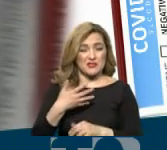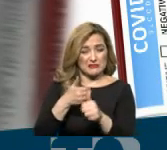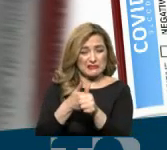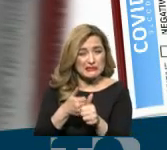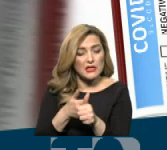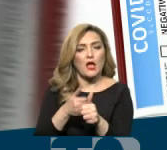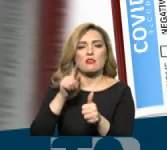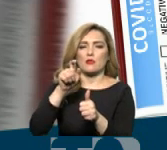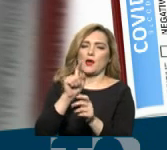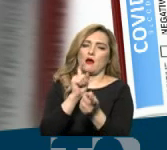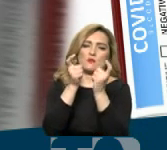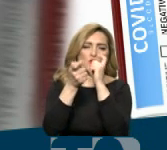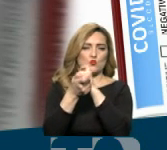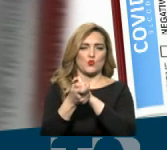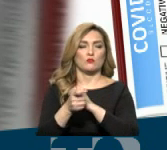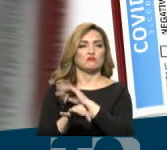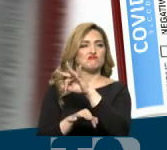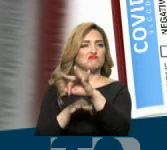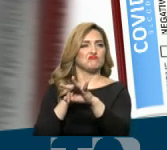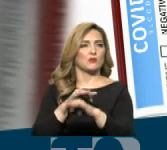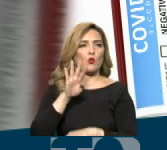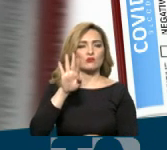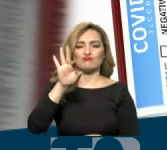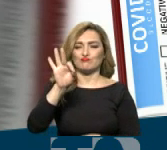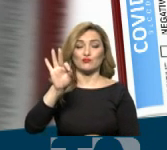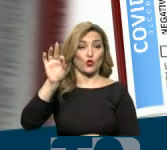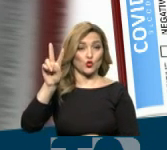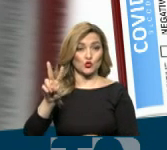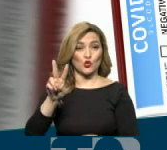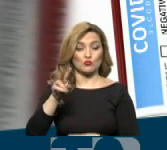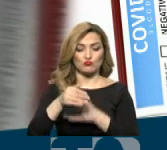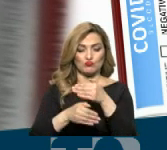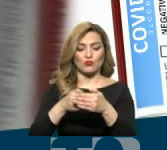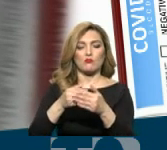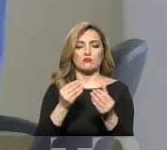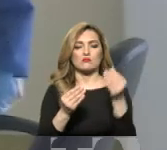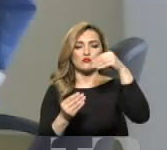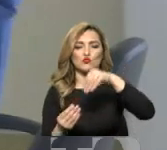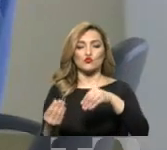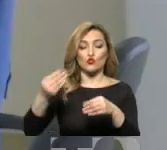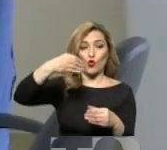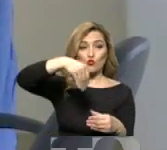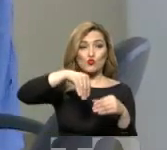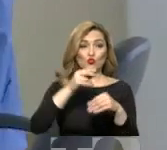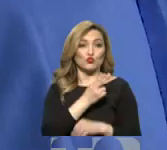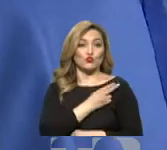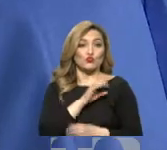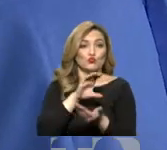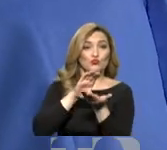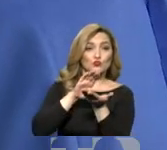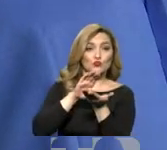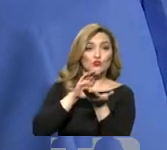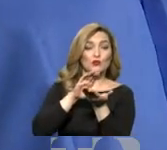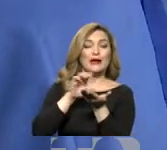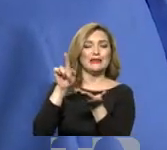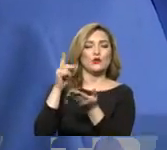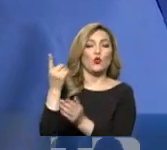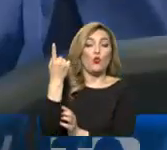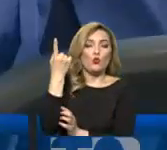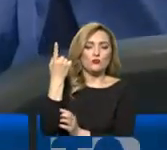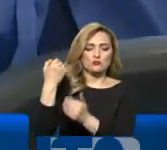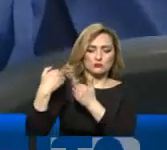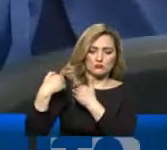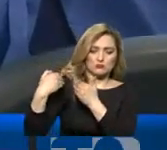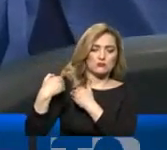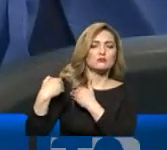han procesado 4.992 pruebas PCR en los laboratorios de la Universidad Central, que es el único que hasta el